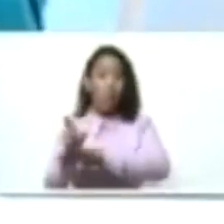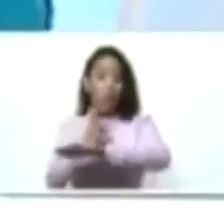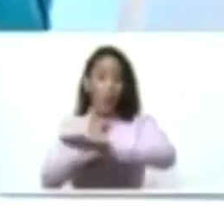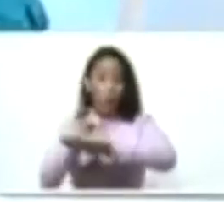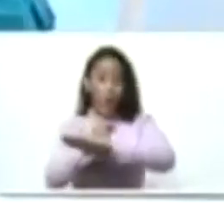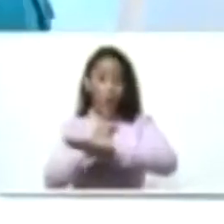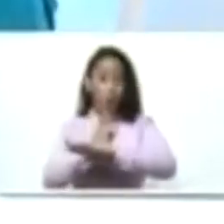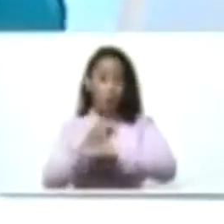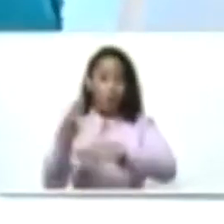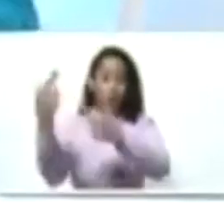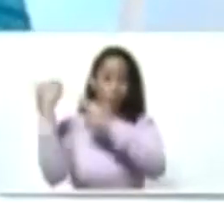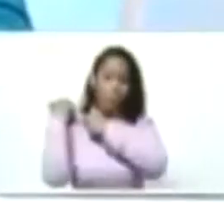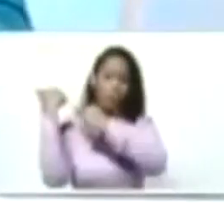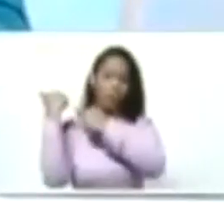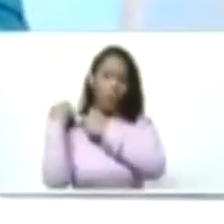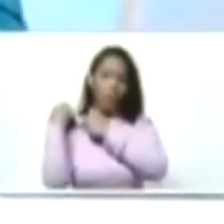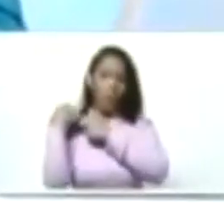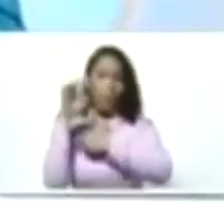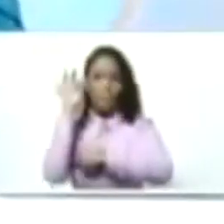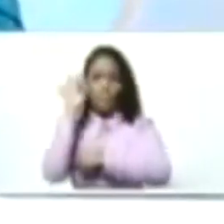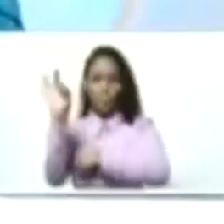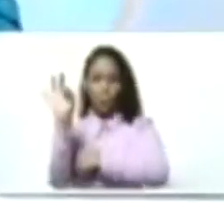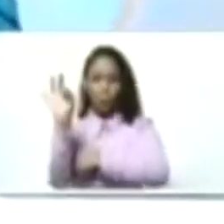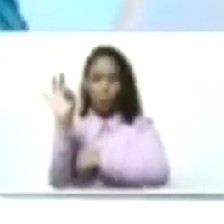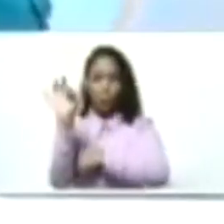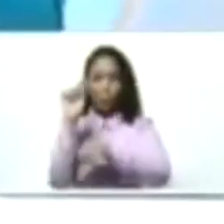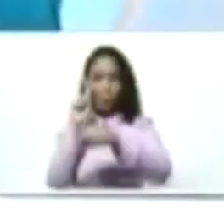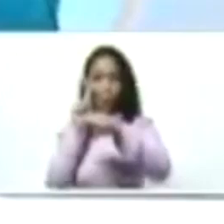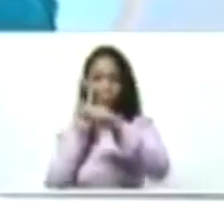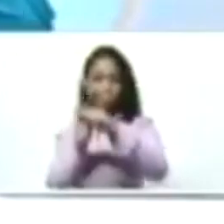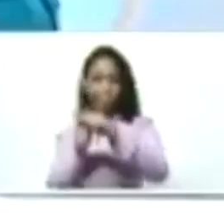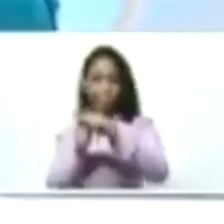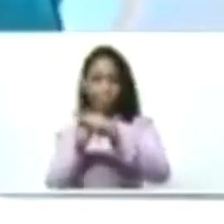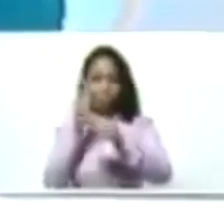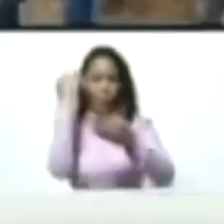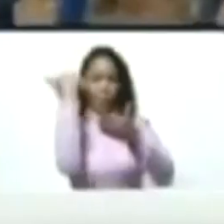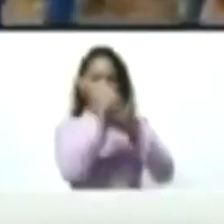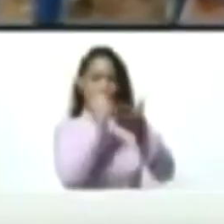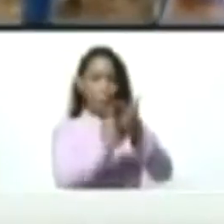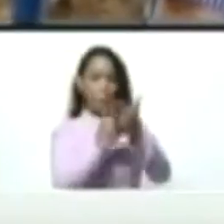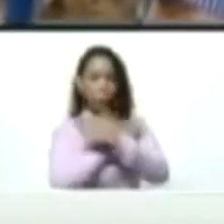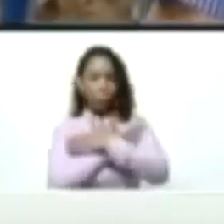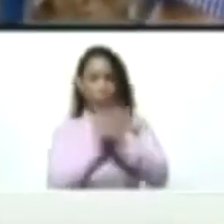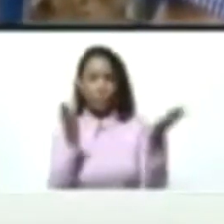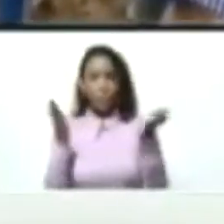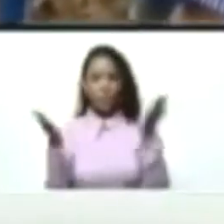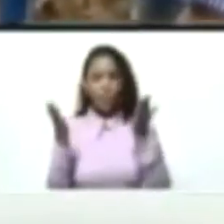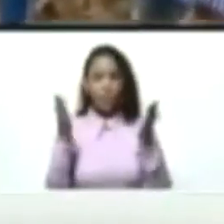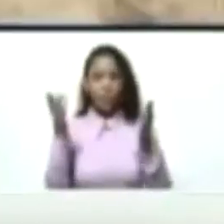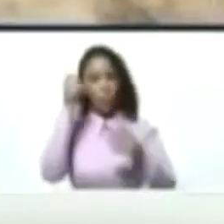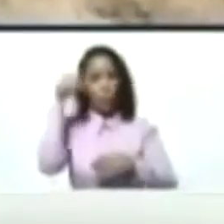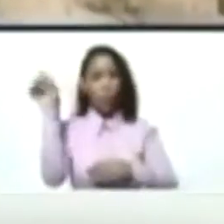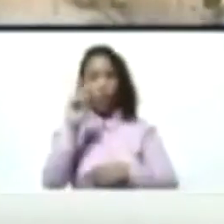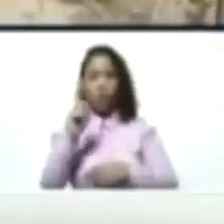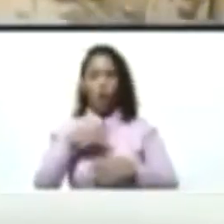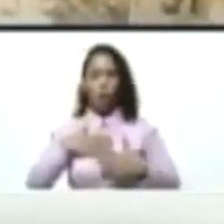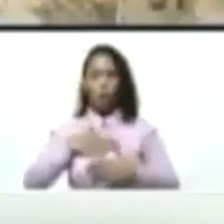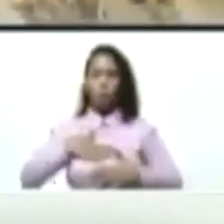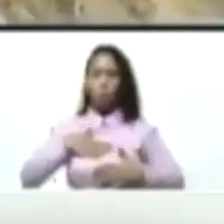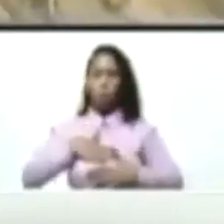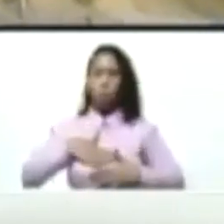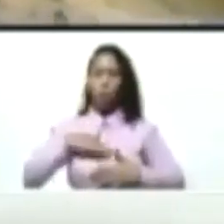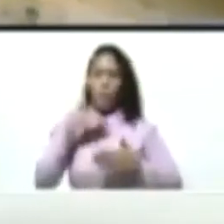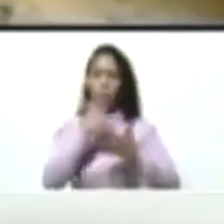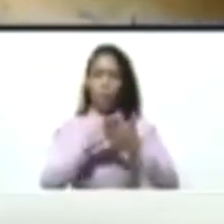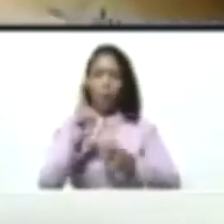gobierno con responsabilidades específicas, con una agenda al servicio del pueblo, no con la agenda del confort, no con